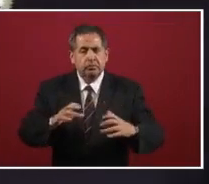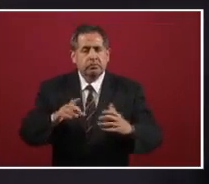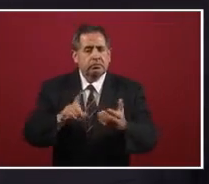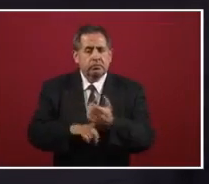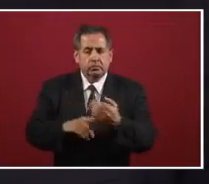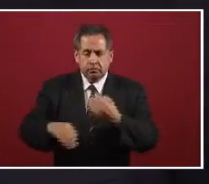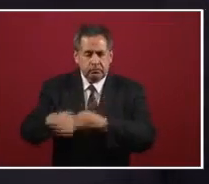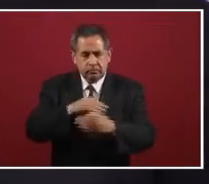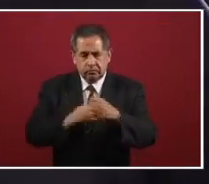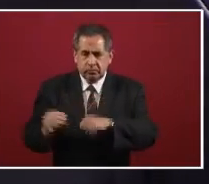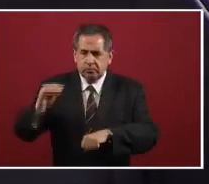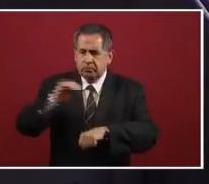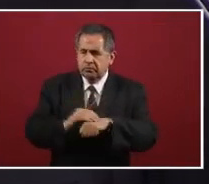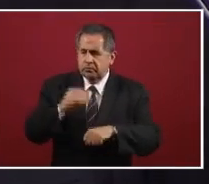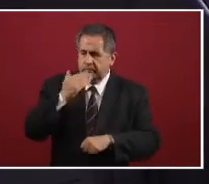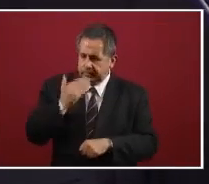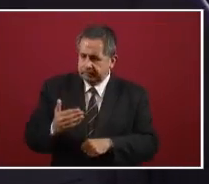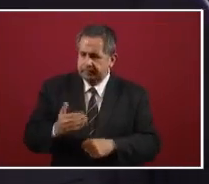nos portemos bien.